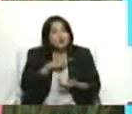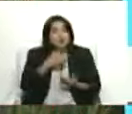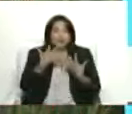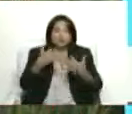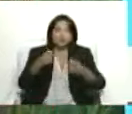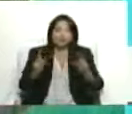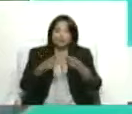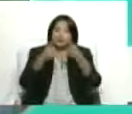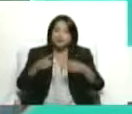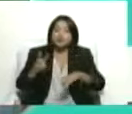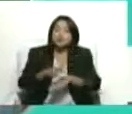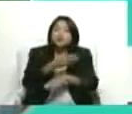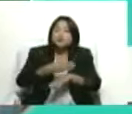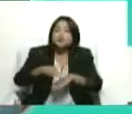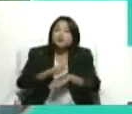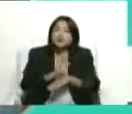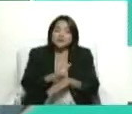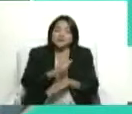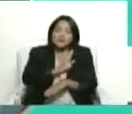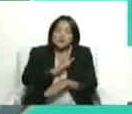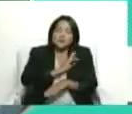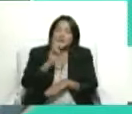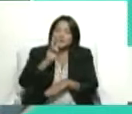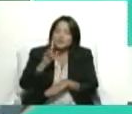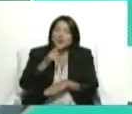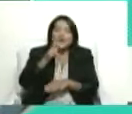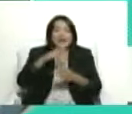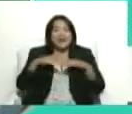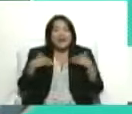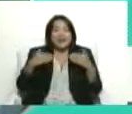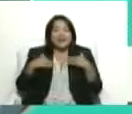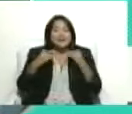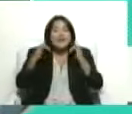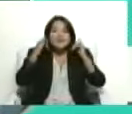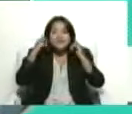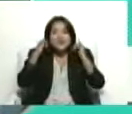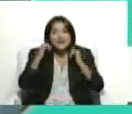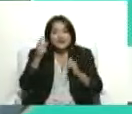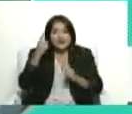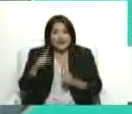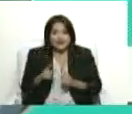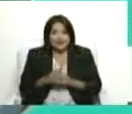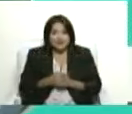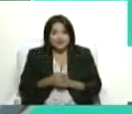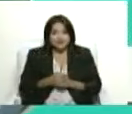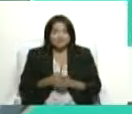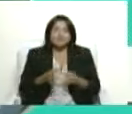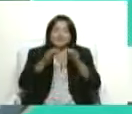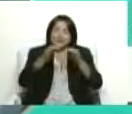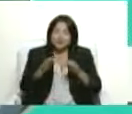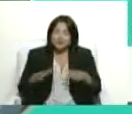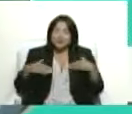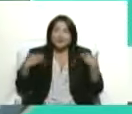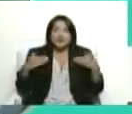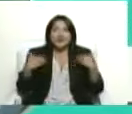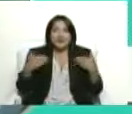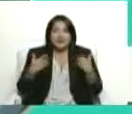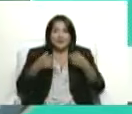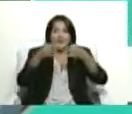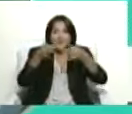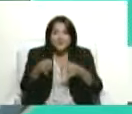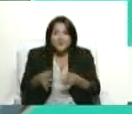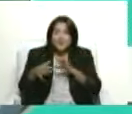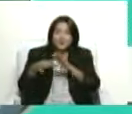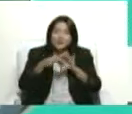forman parte de lo que nosotros somos. Un pueblo alegre, un pueblo que le gusta la fiesta. Y claro que tenemos razones para celebrar. Tenemos la razón de la